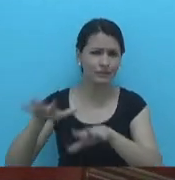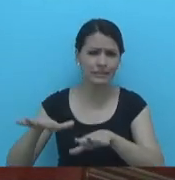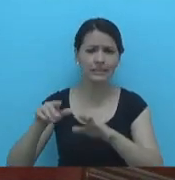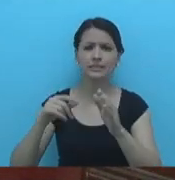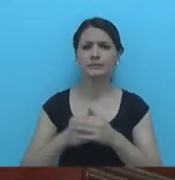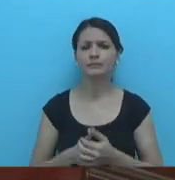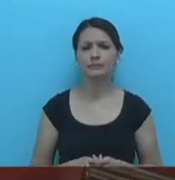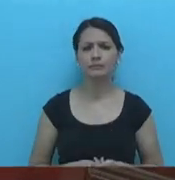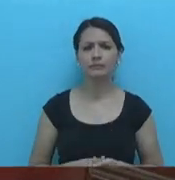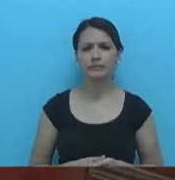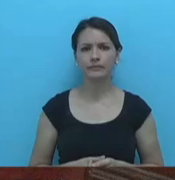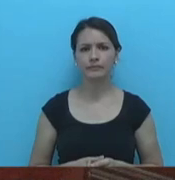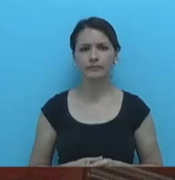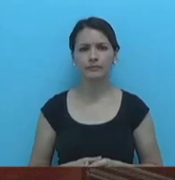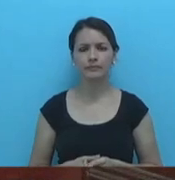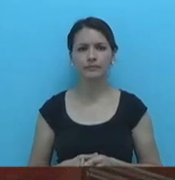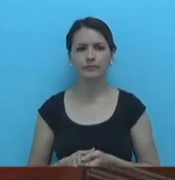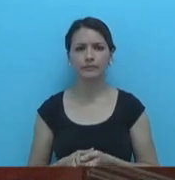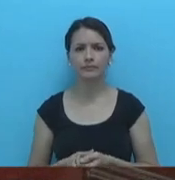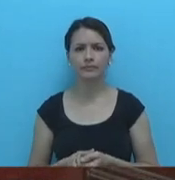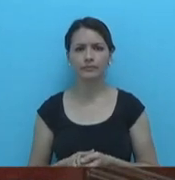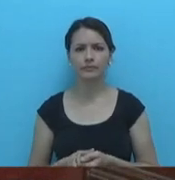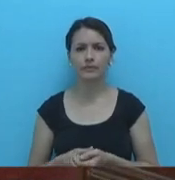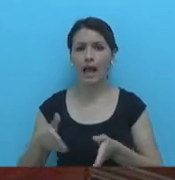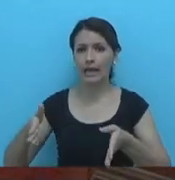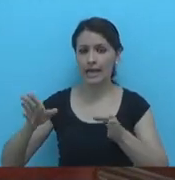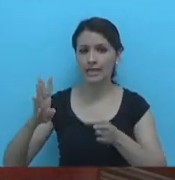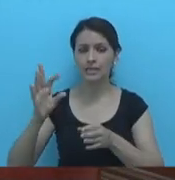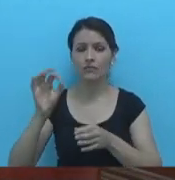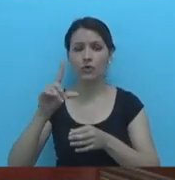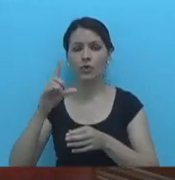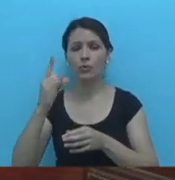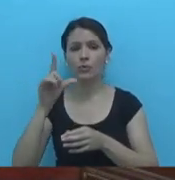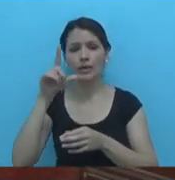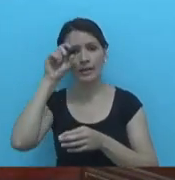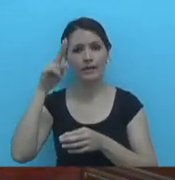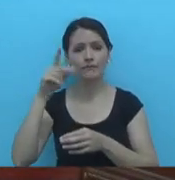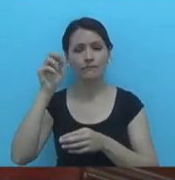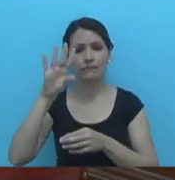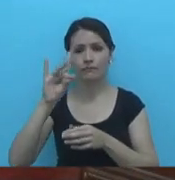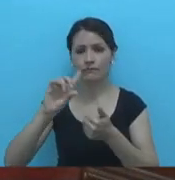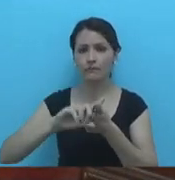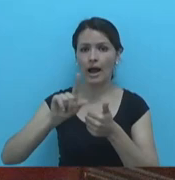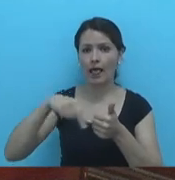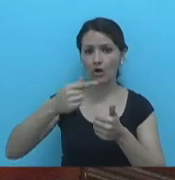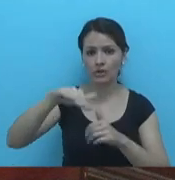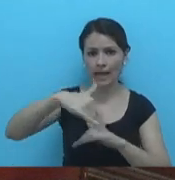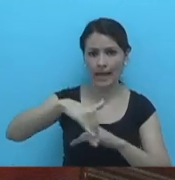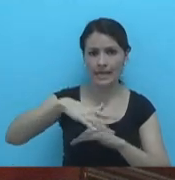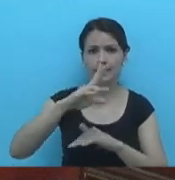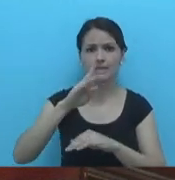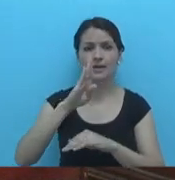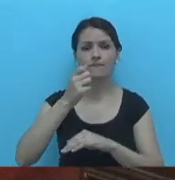de Rosario, entre calles Boulevard Oroño y Balcarce, departamento homónimo, identificado según